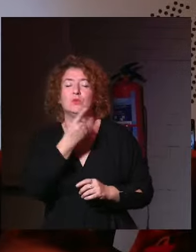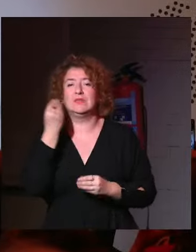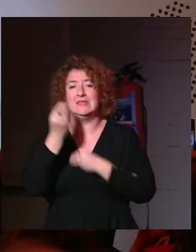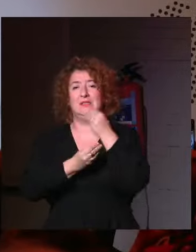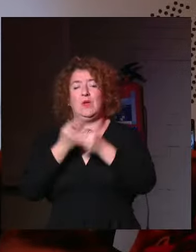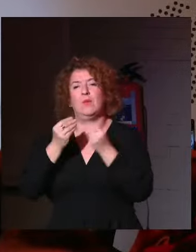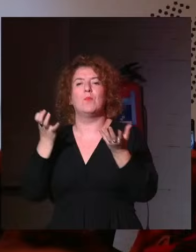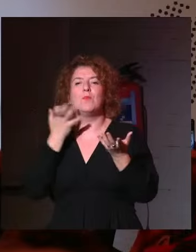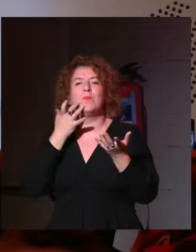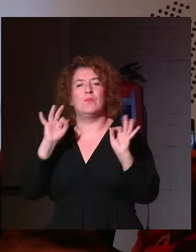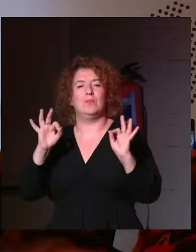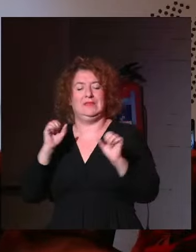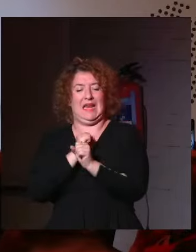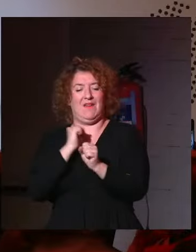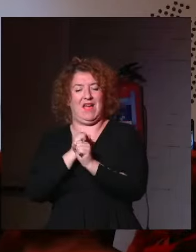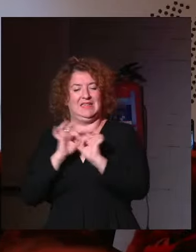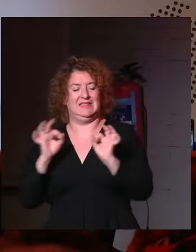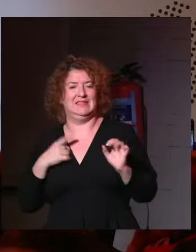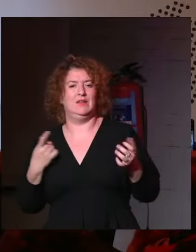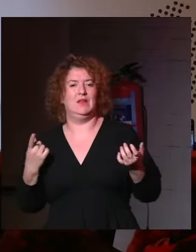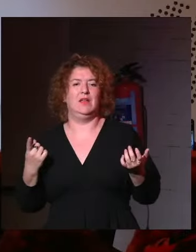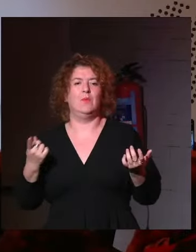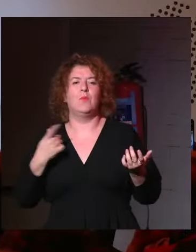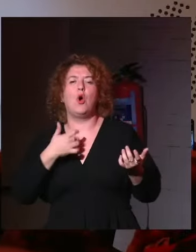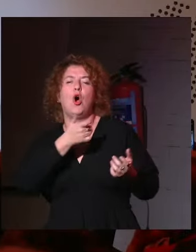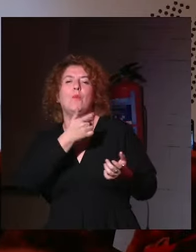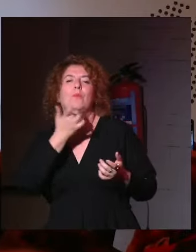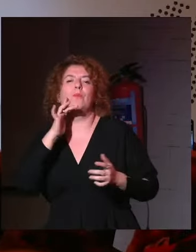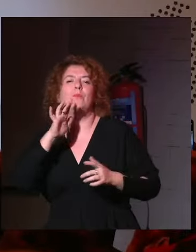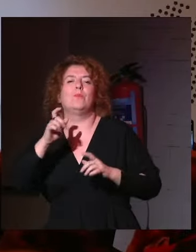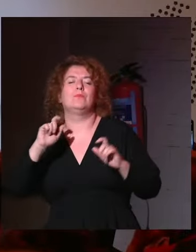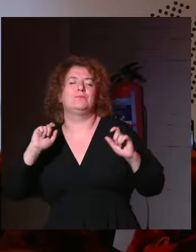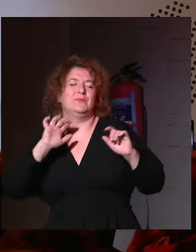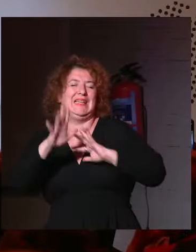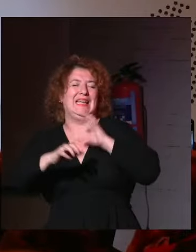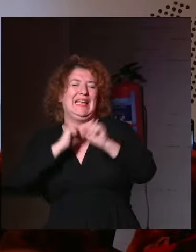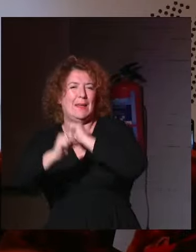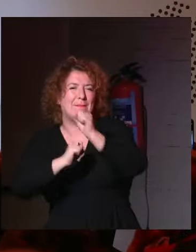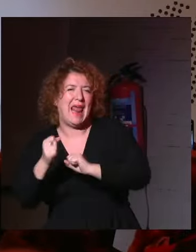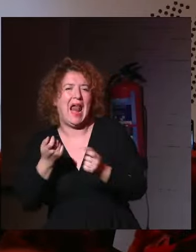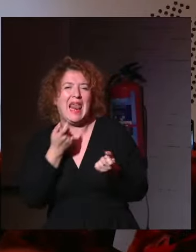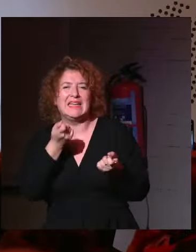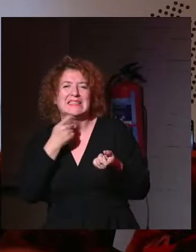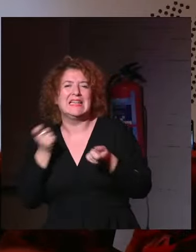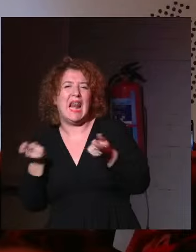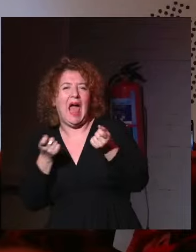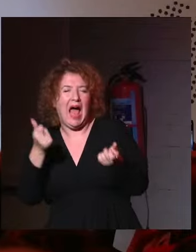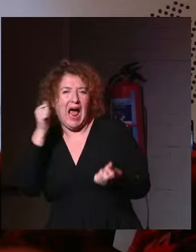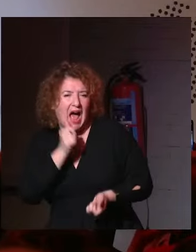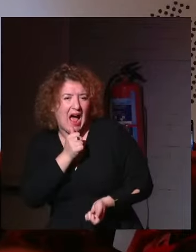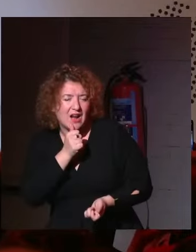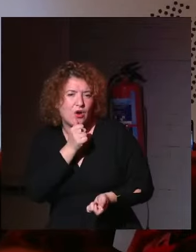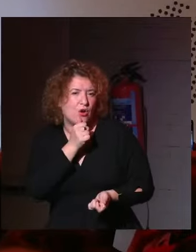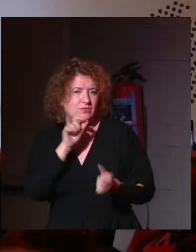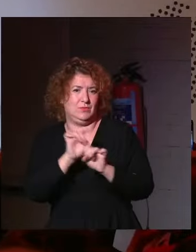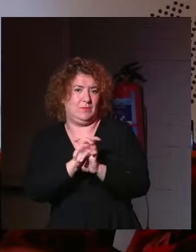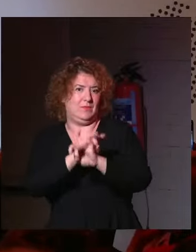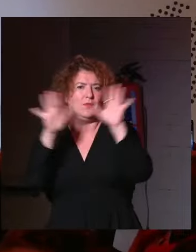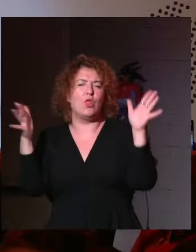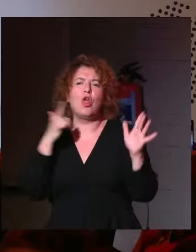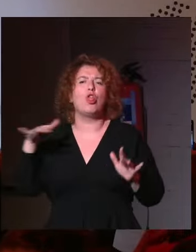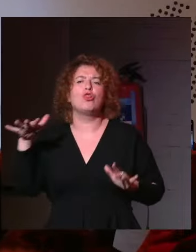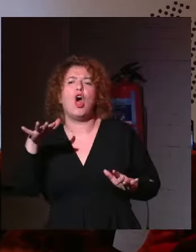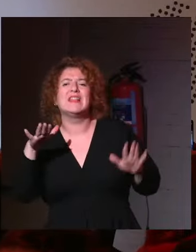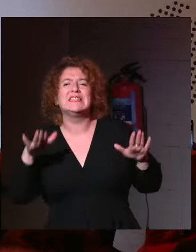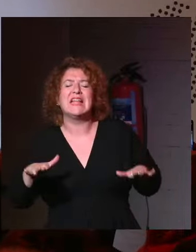seguridad Cuando estás trabajando con narco estás trabajando con bandas criminales hay una Claridad de dónde operan en dónde están qué va a